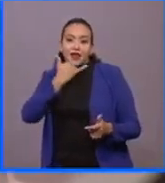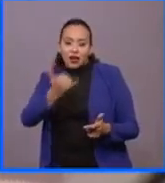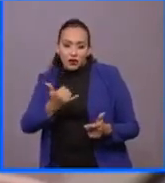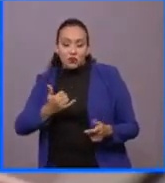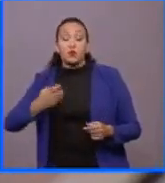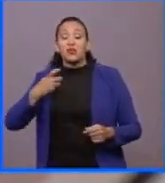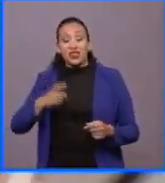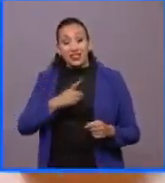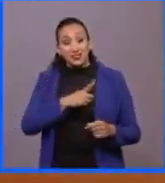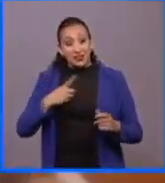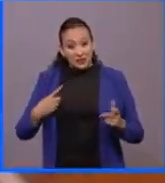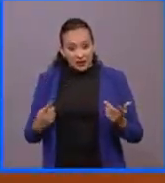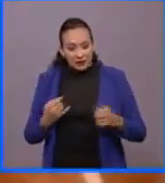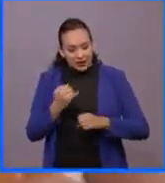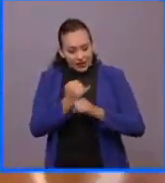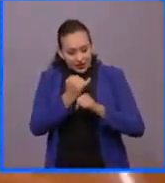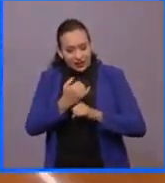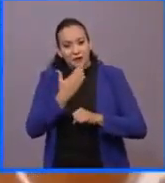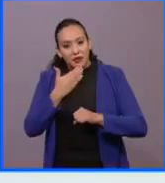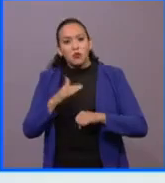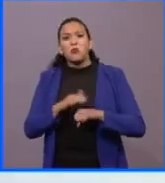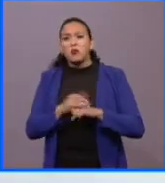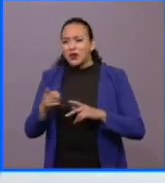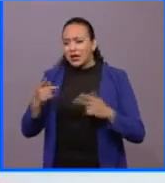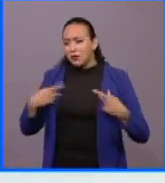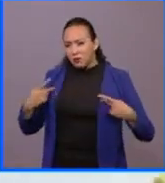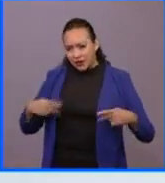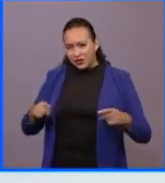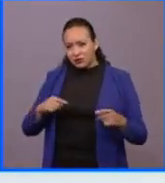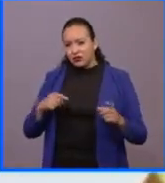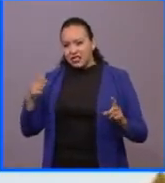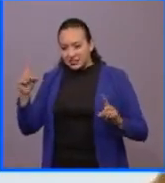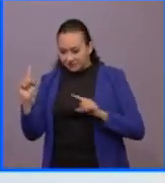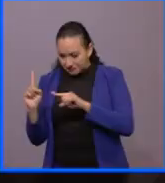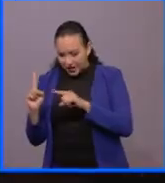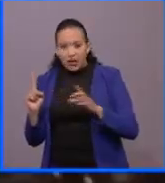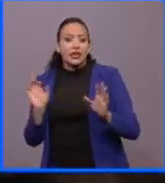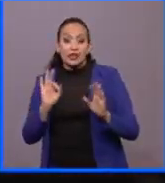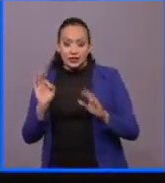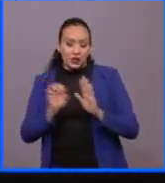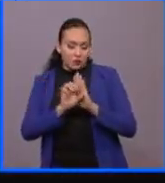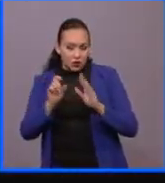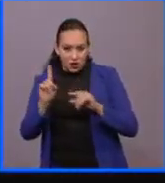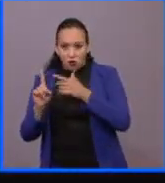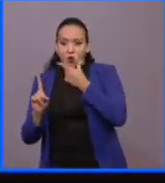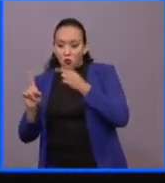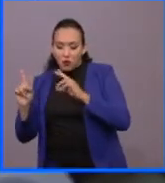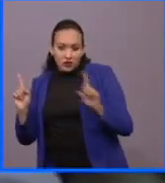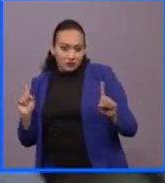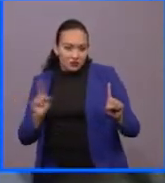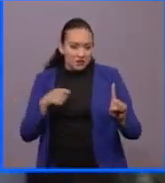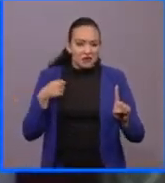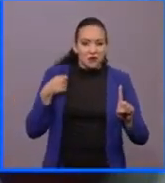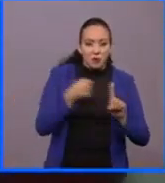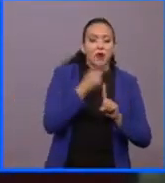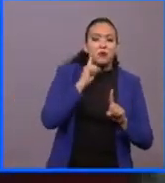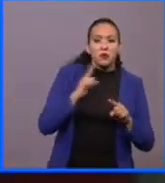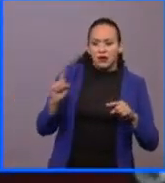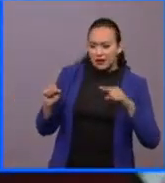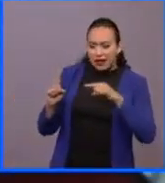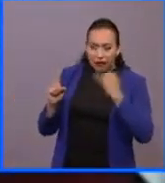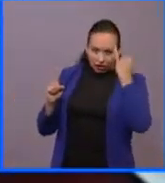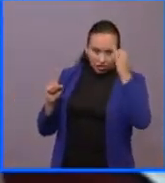criminal debe incorporar estos elementos para poder esclarecer los hechos. Así lo señaló el investigador del INACIPE, Daniel